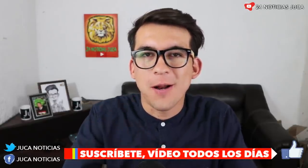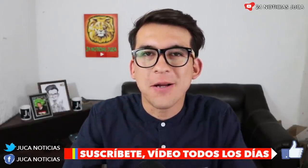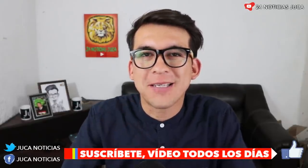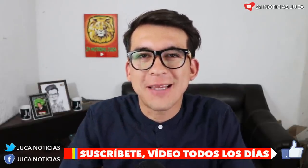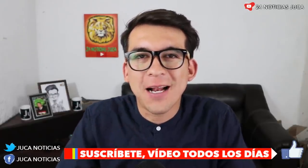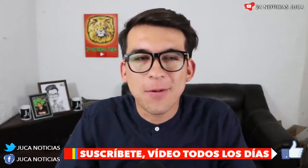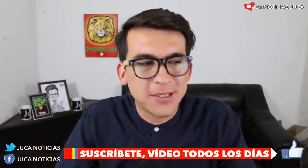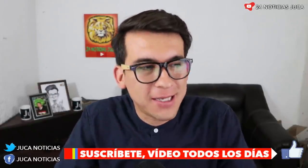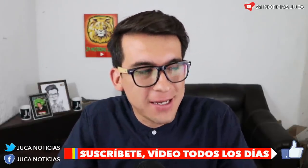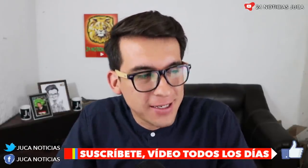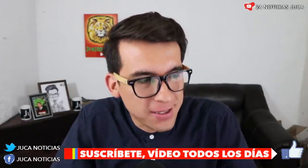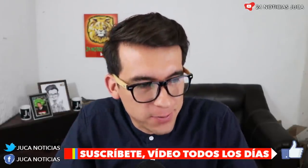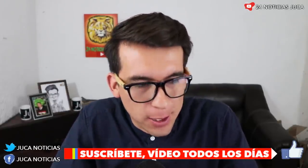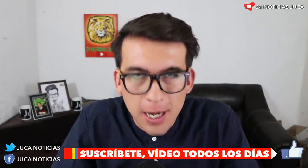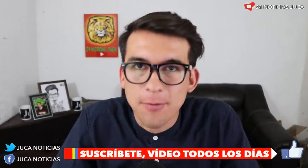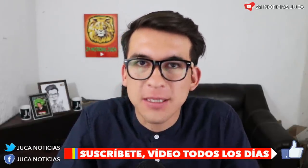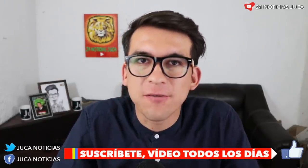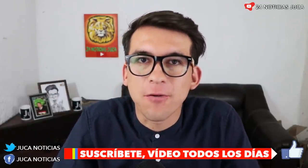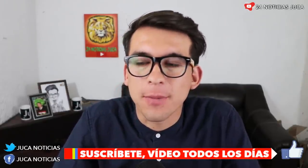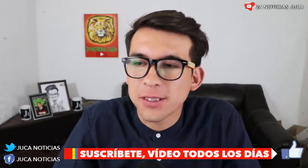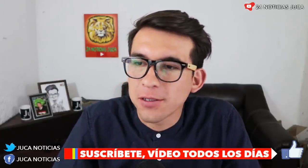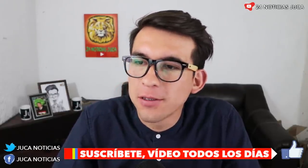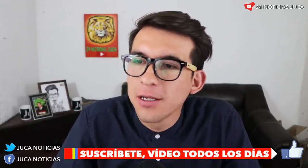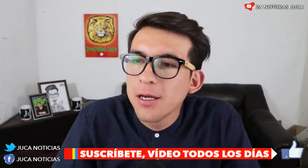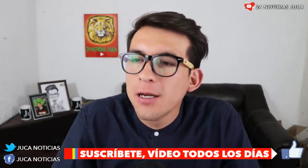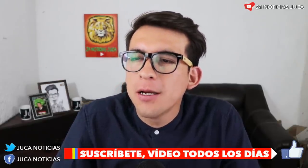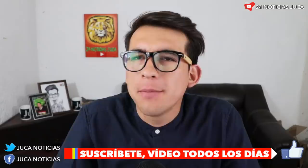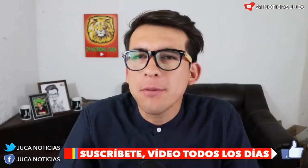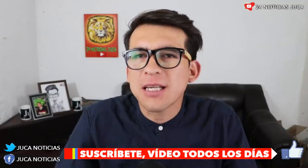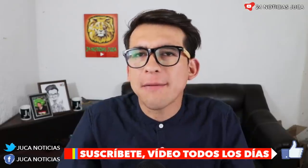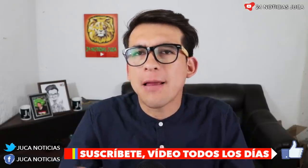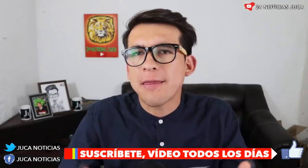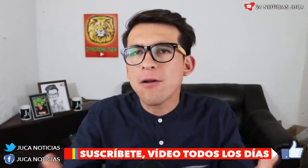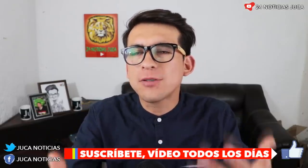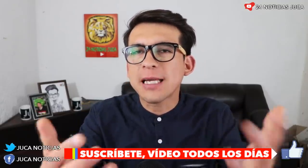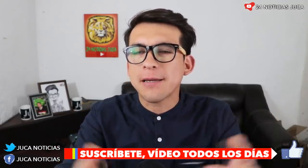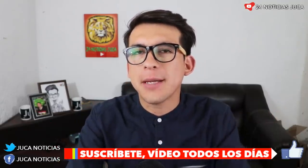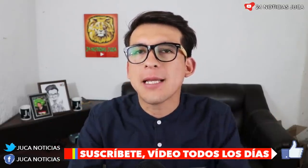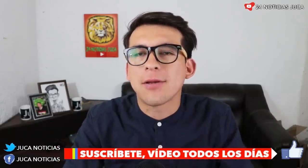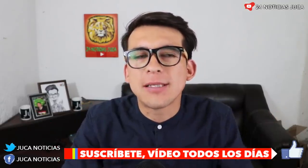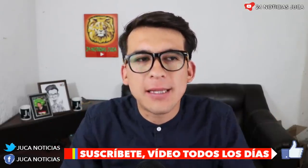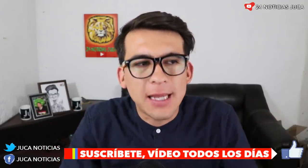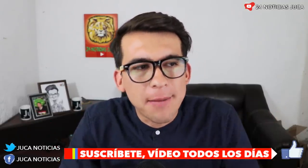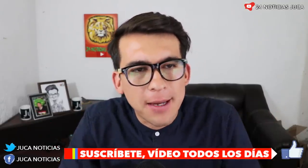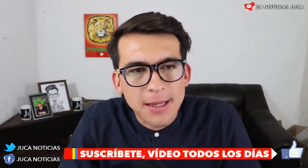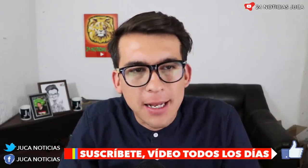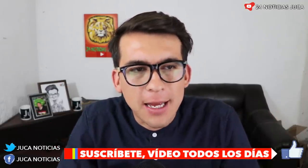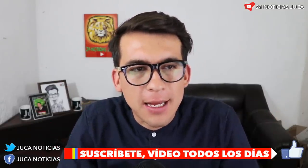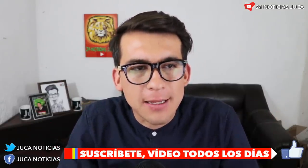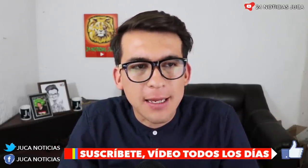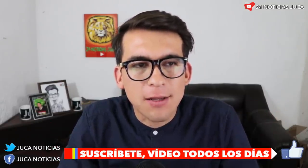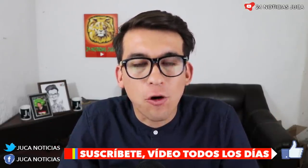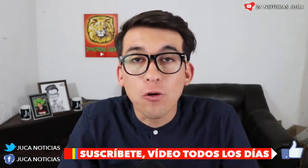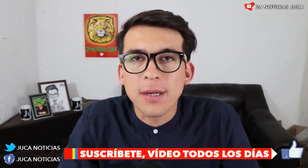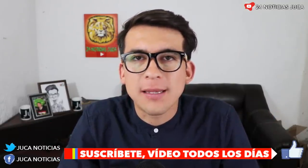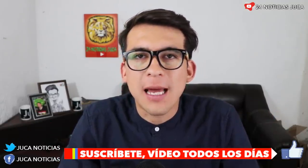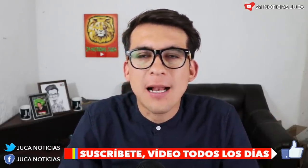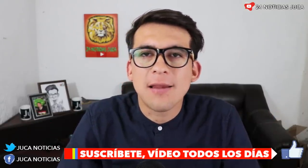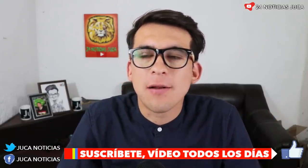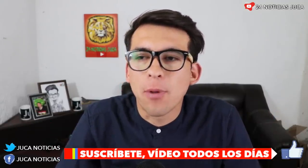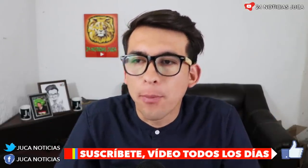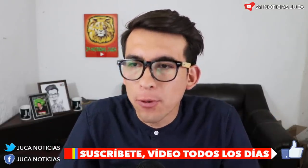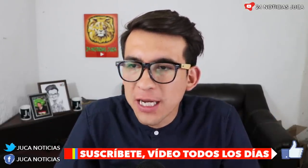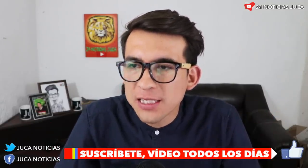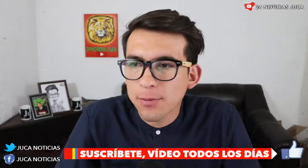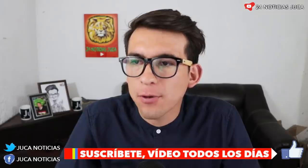hola amigos que tal como están y estamos para acá con más información vamos a dar un seguimiento a este tema de la del documental